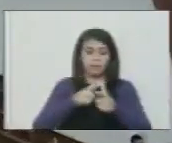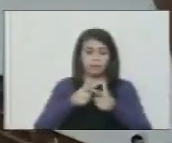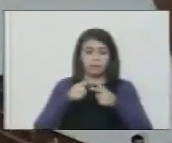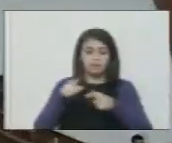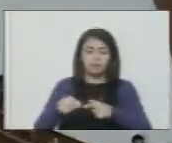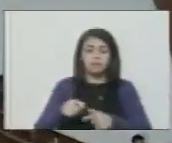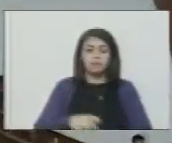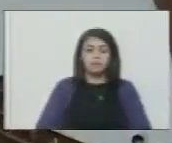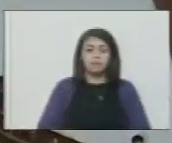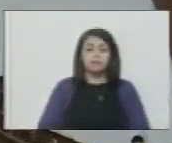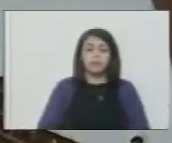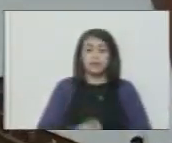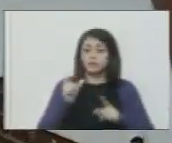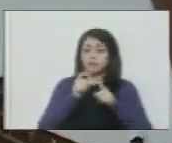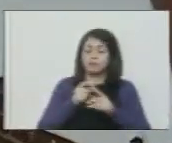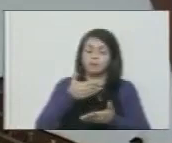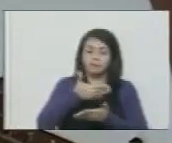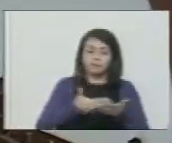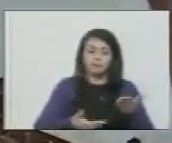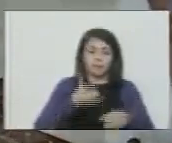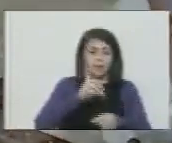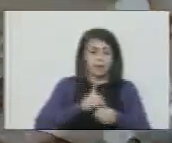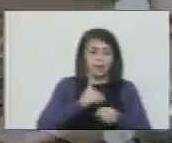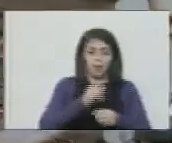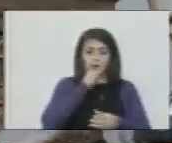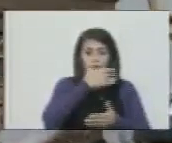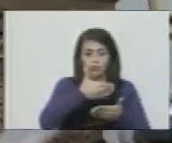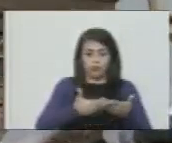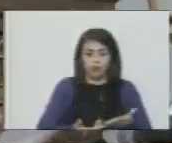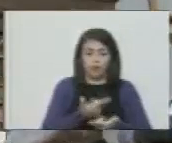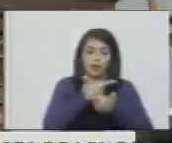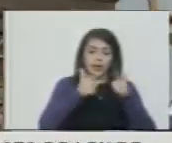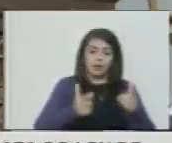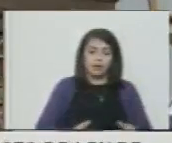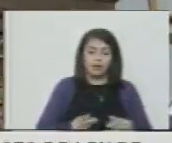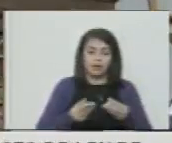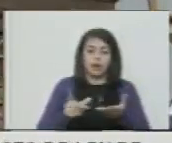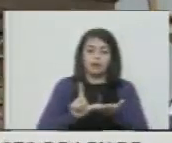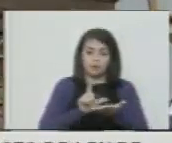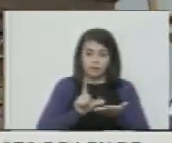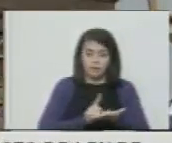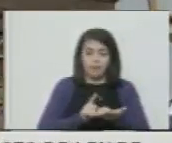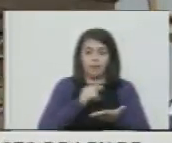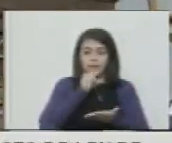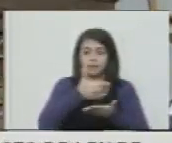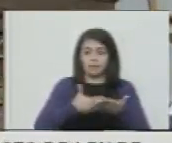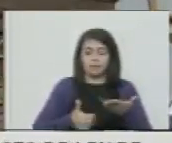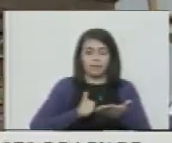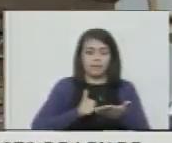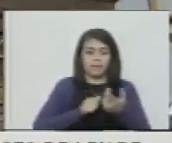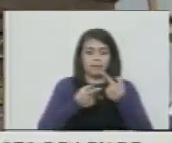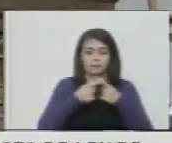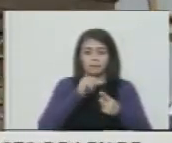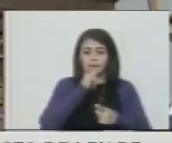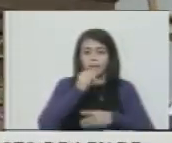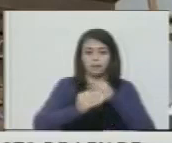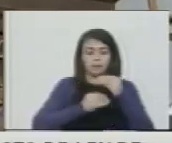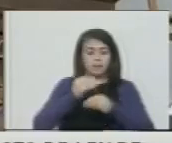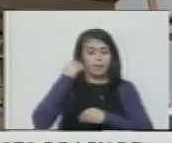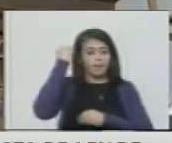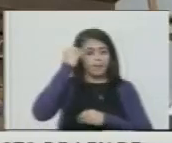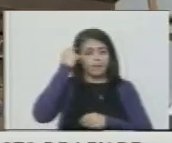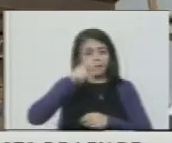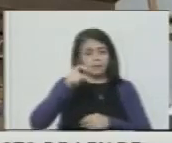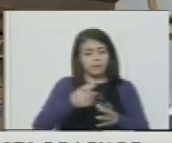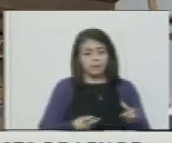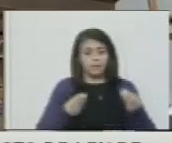regulados la consignación de datos, informes, libros, documentos y cualquier otra información que